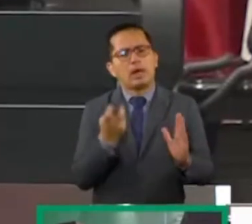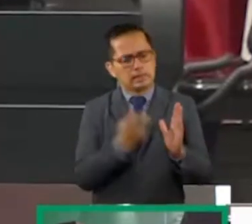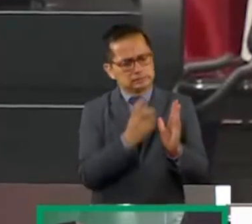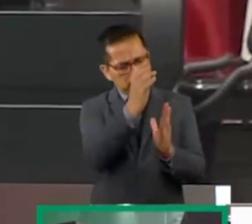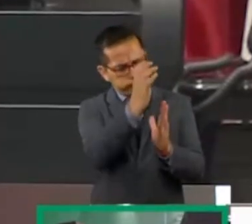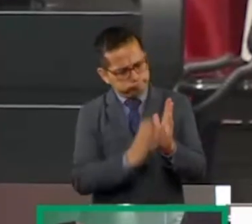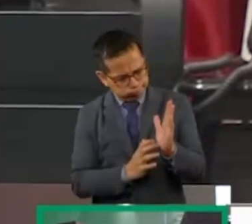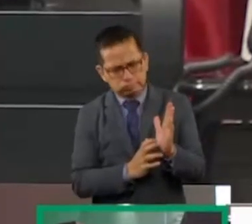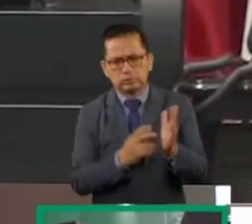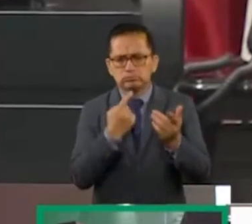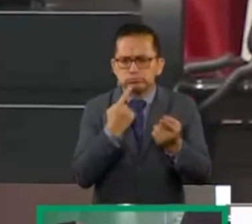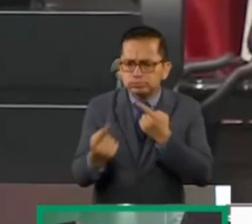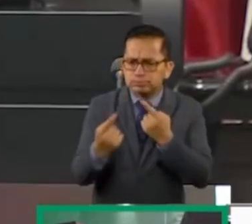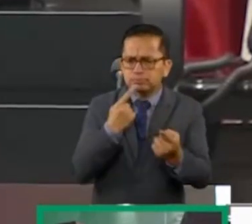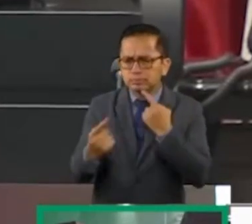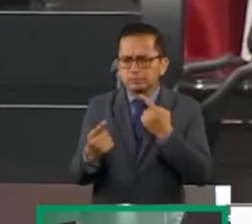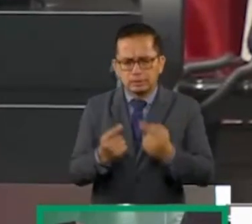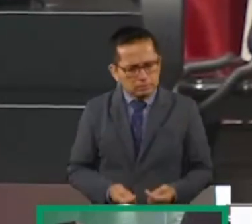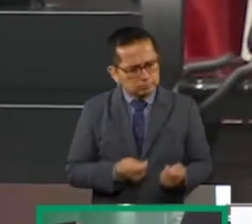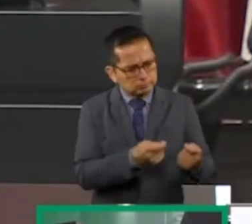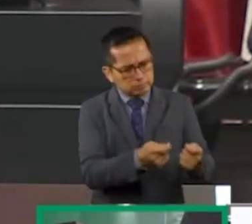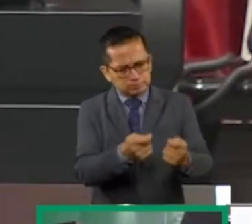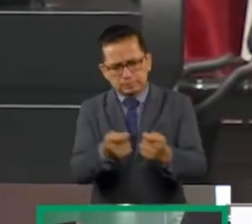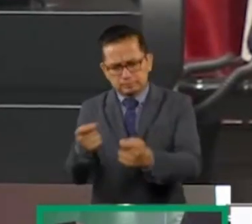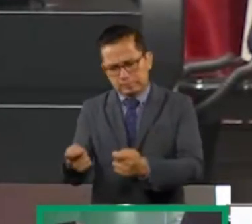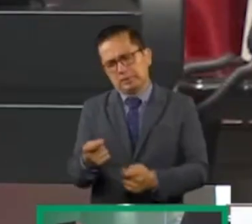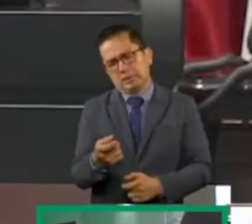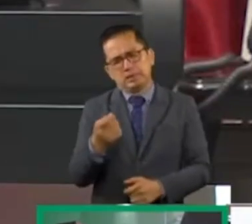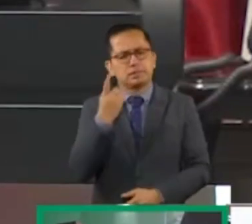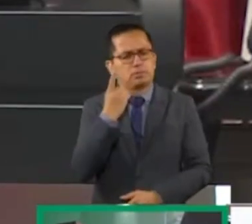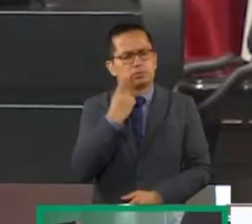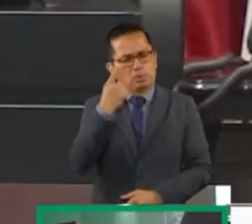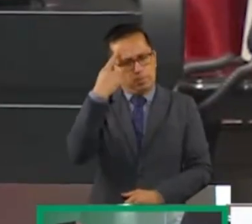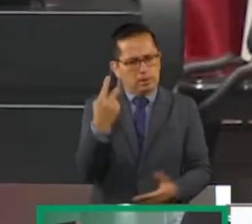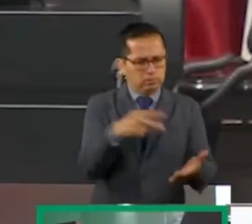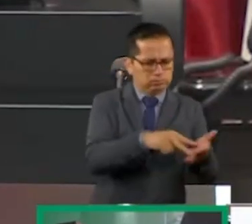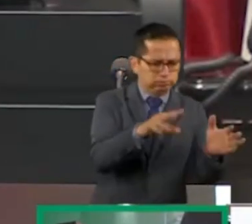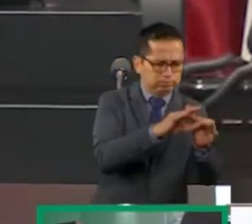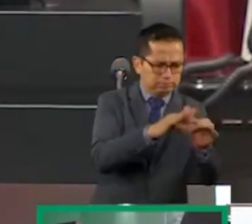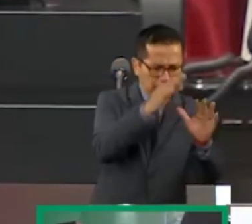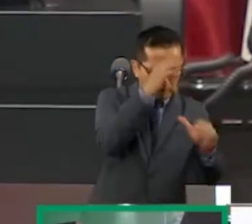las diputadas y diputados para hablar en contra y a favor hasta por 5 minutos.